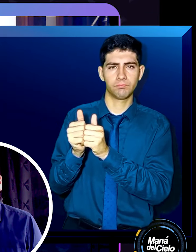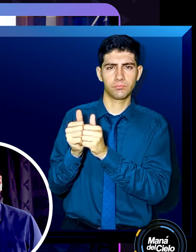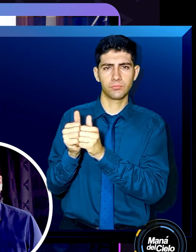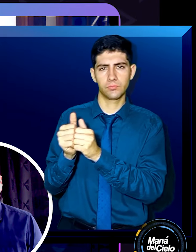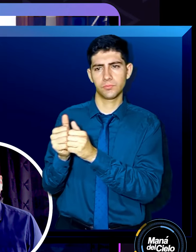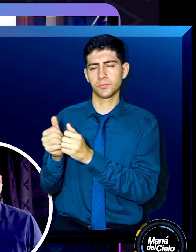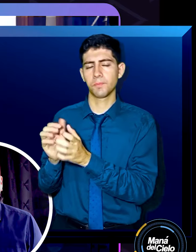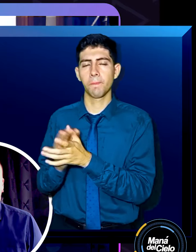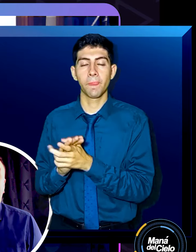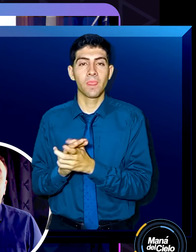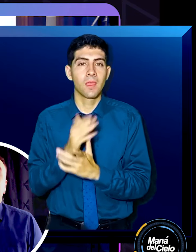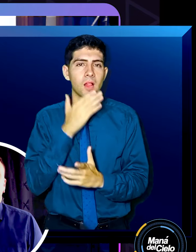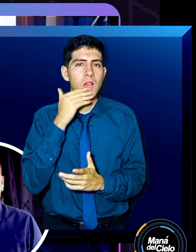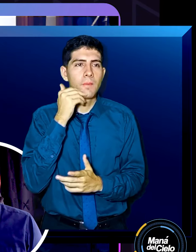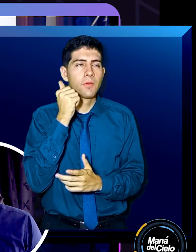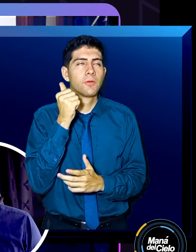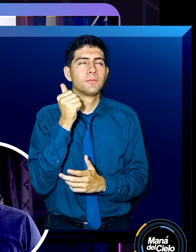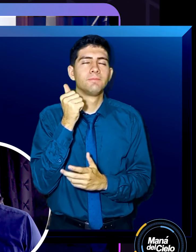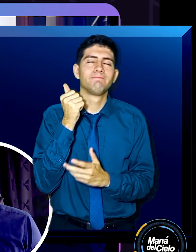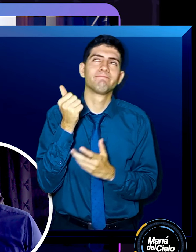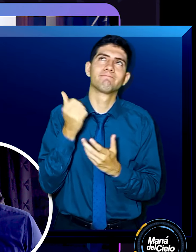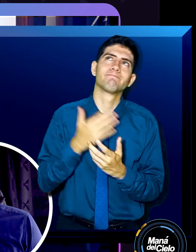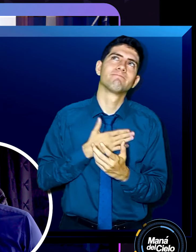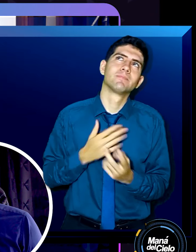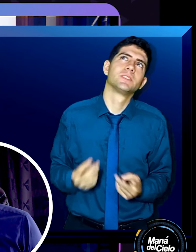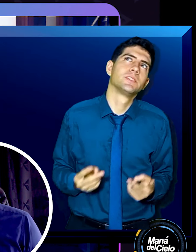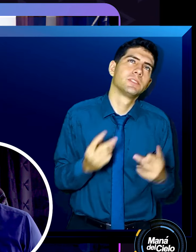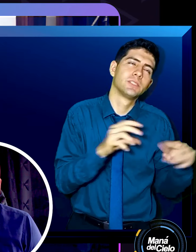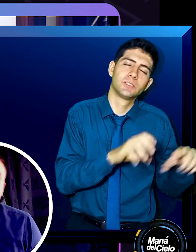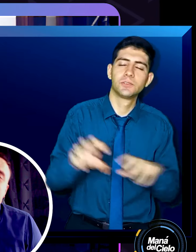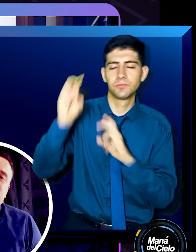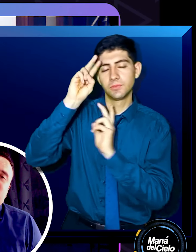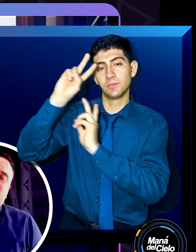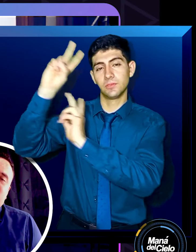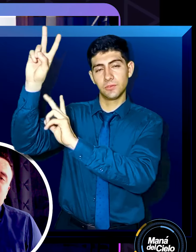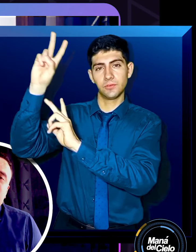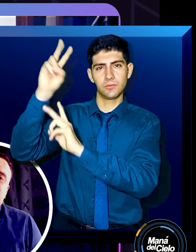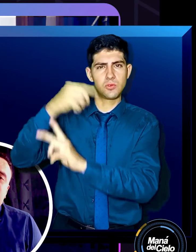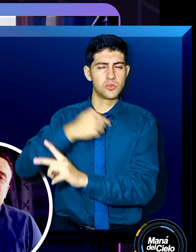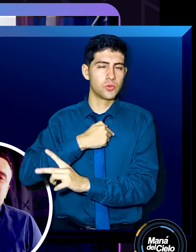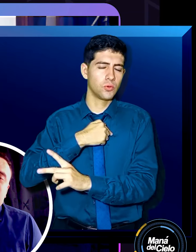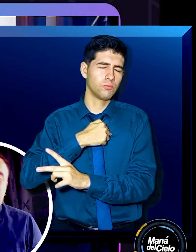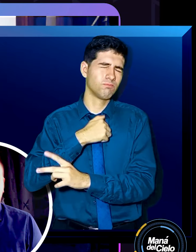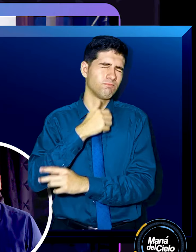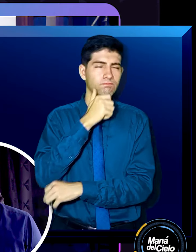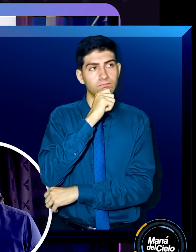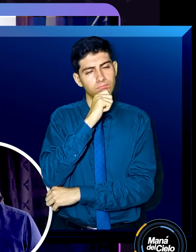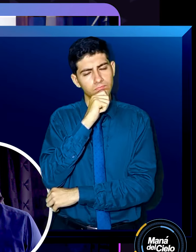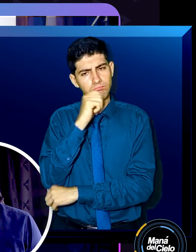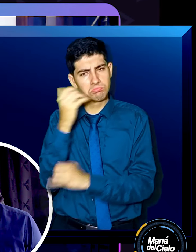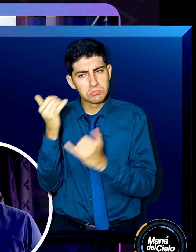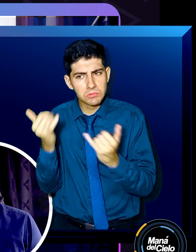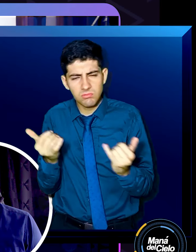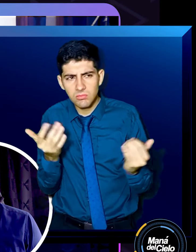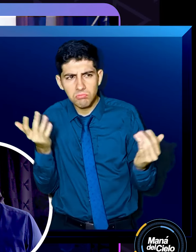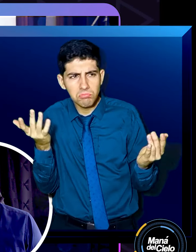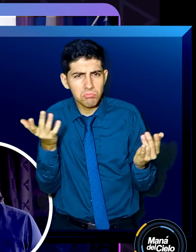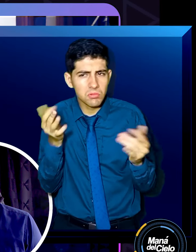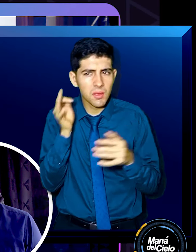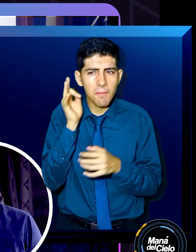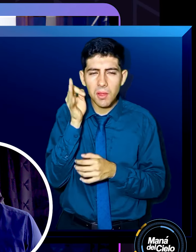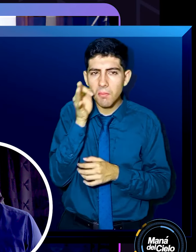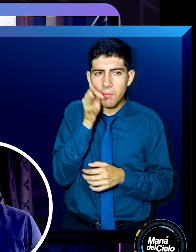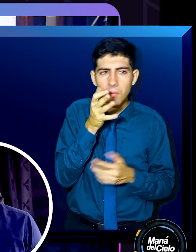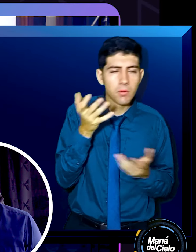Pero yo creo que lo mejor de la vida ha sido servirle al Señor. Yo en realidad no tenía claro que esta mañana fuera un culto que, ¿de